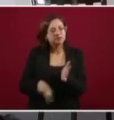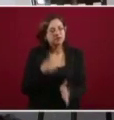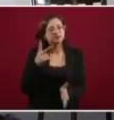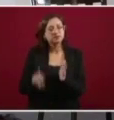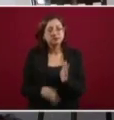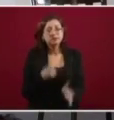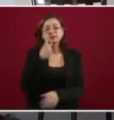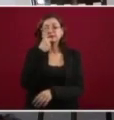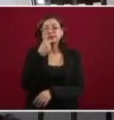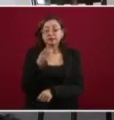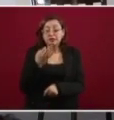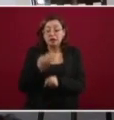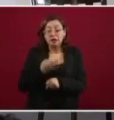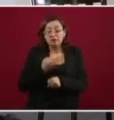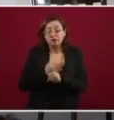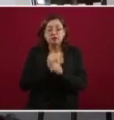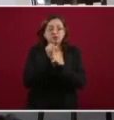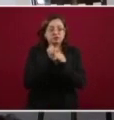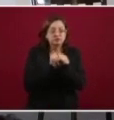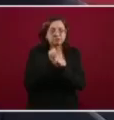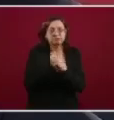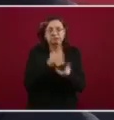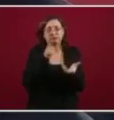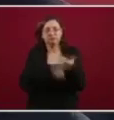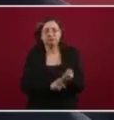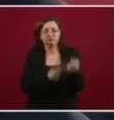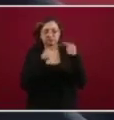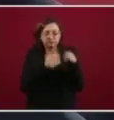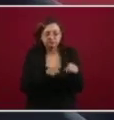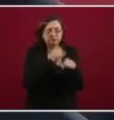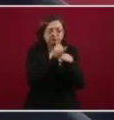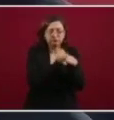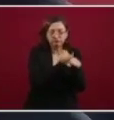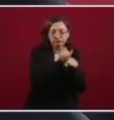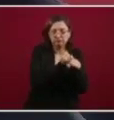estamos a horas de estos lamentables